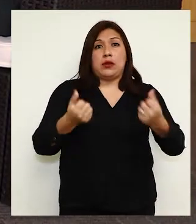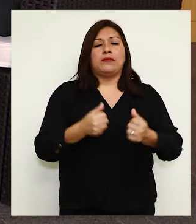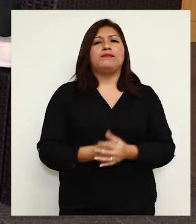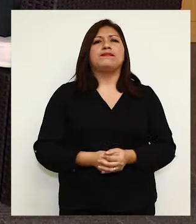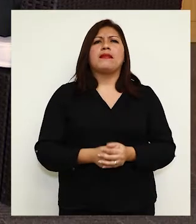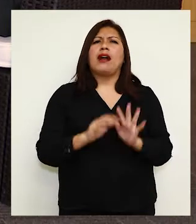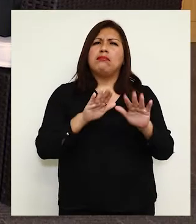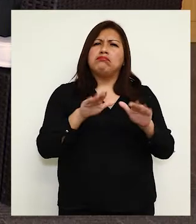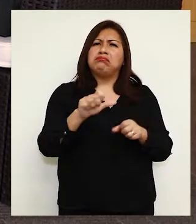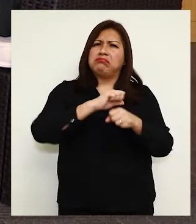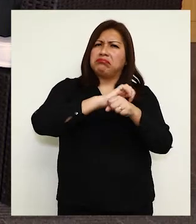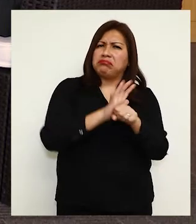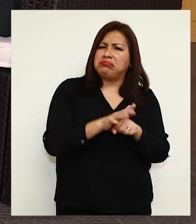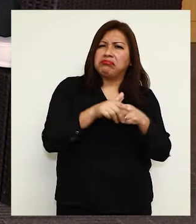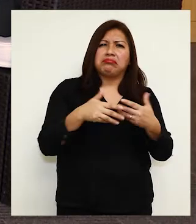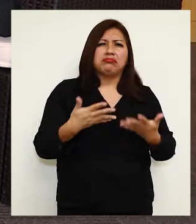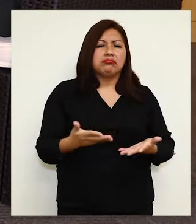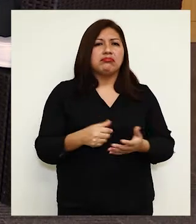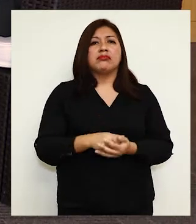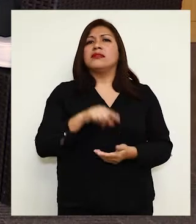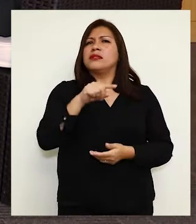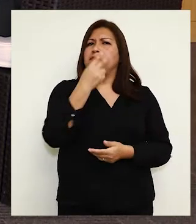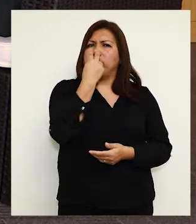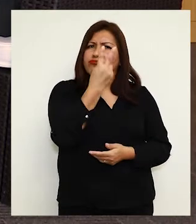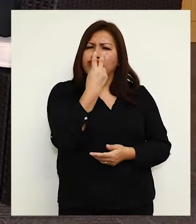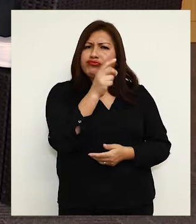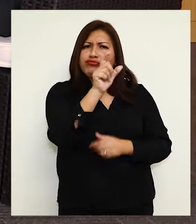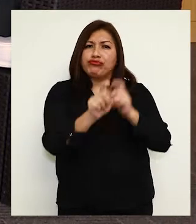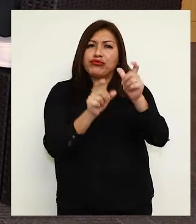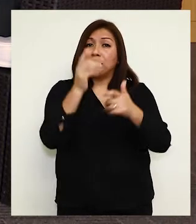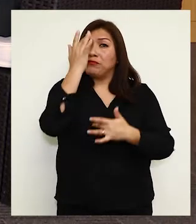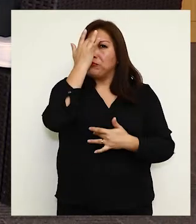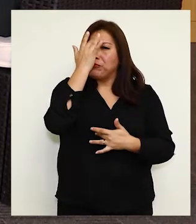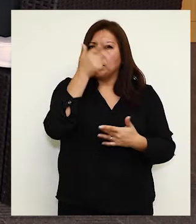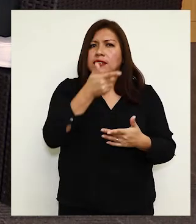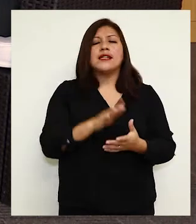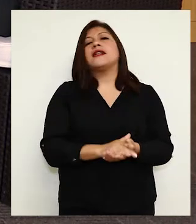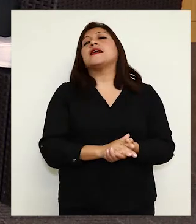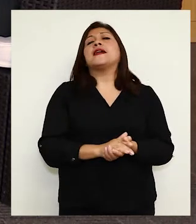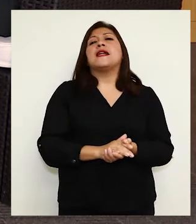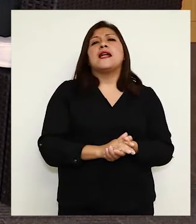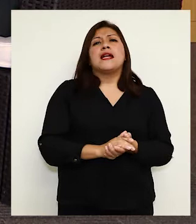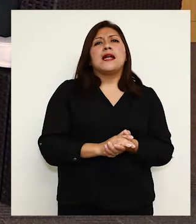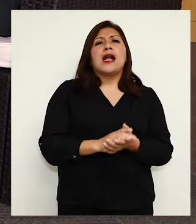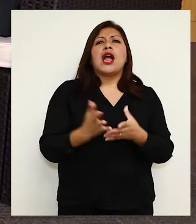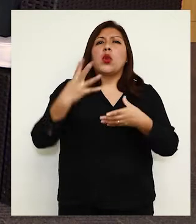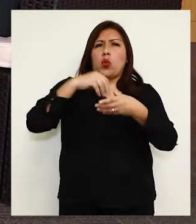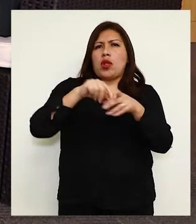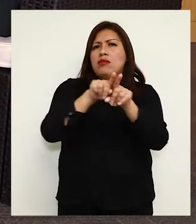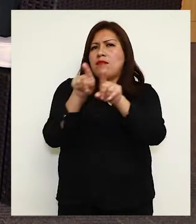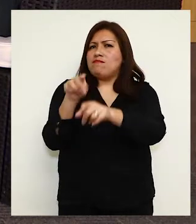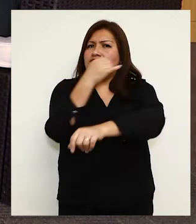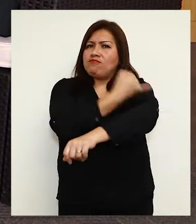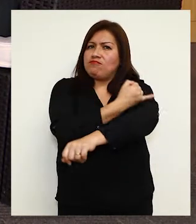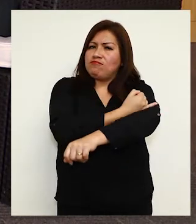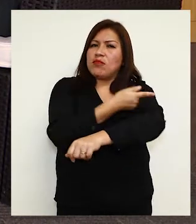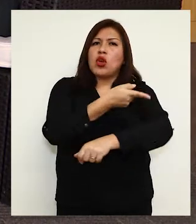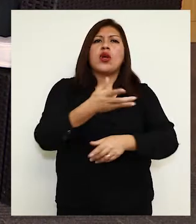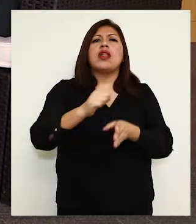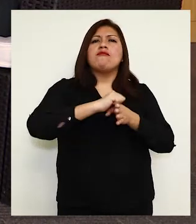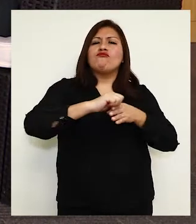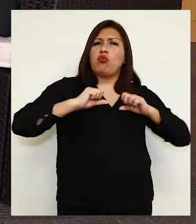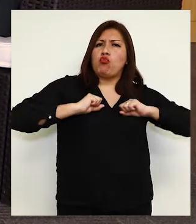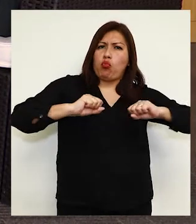Durante la pandemia y debido al ausentismo de los pacientes, muchos centros de salud en general, estamos hablando, disminuyeron las cifras de